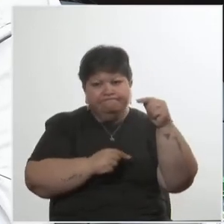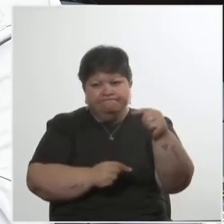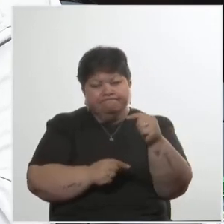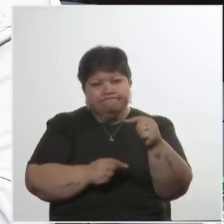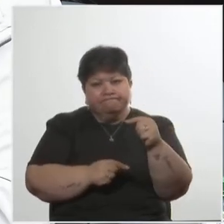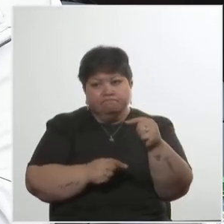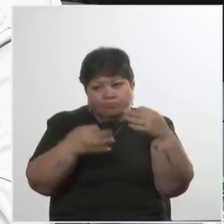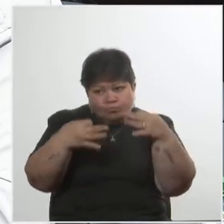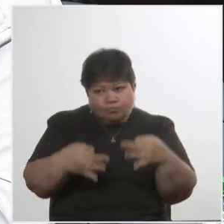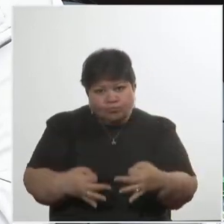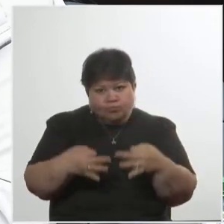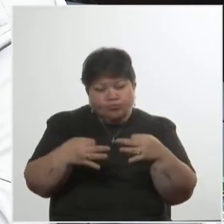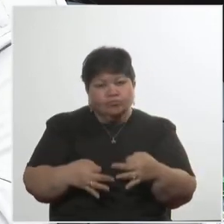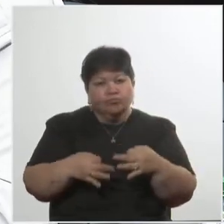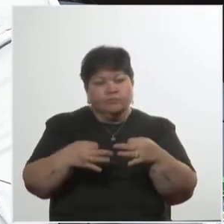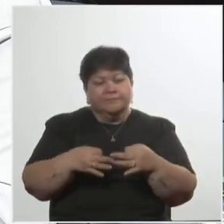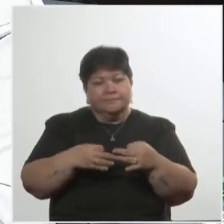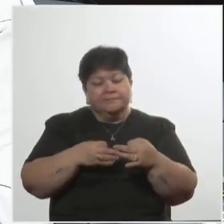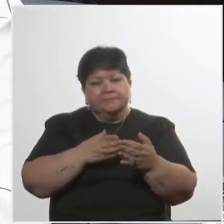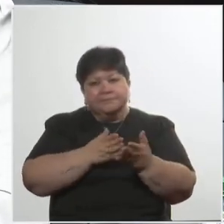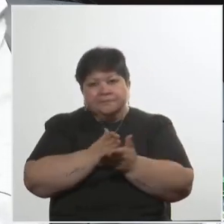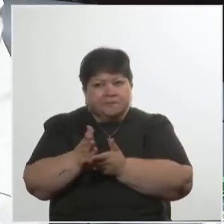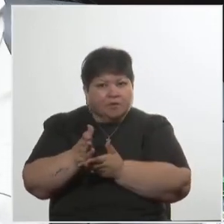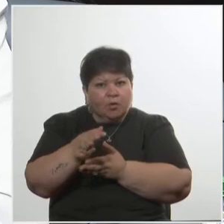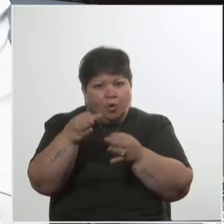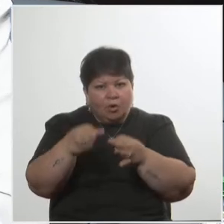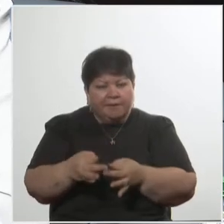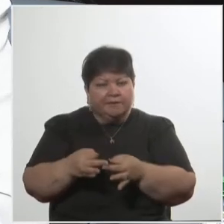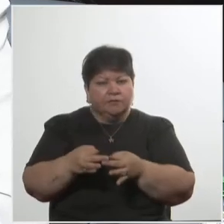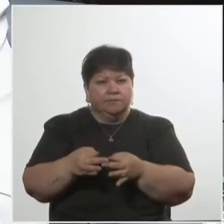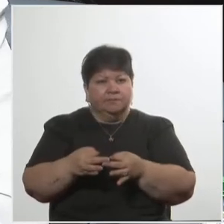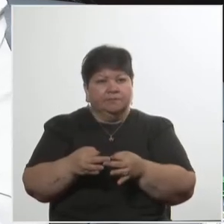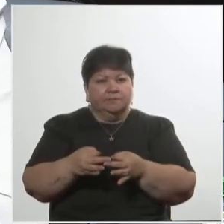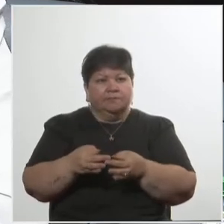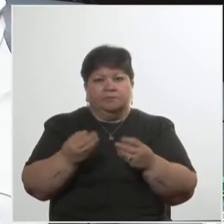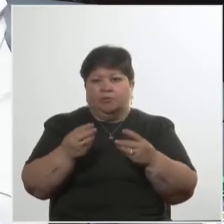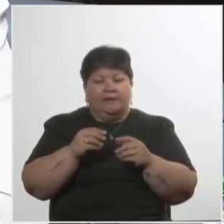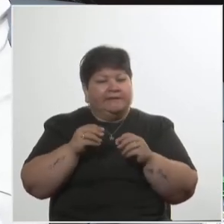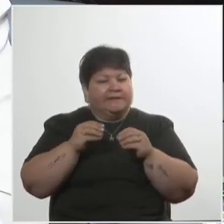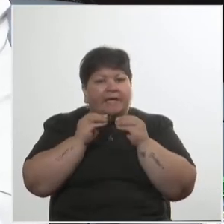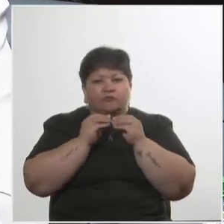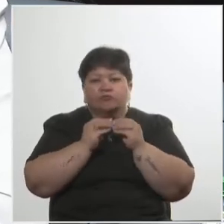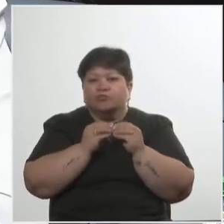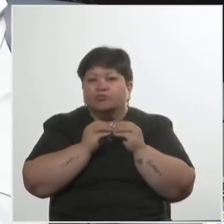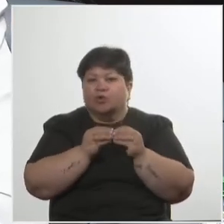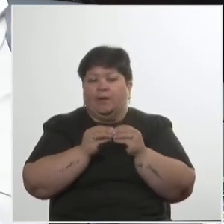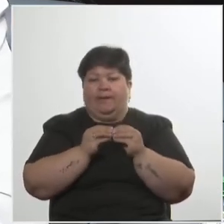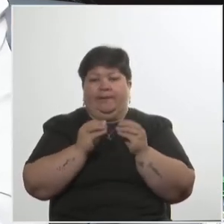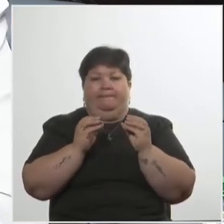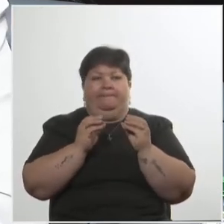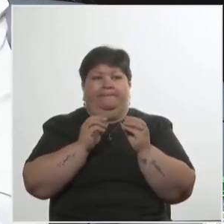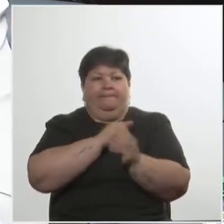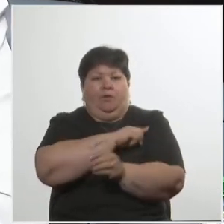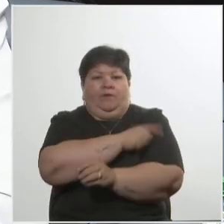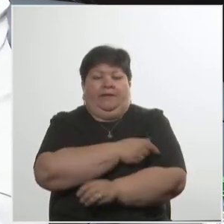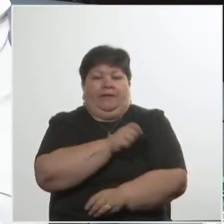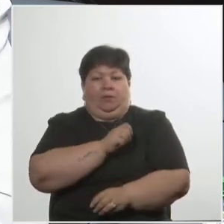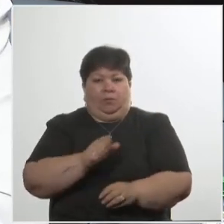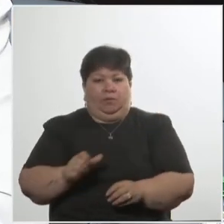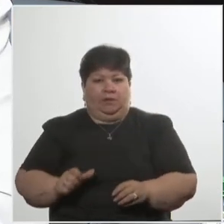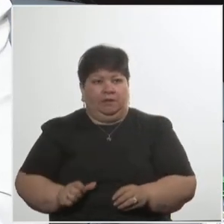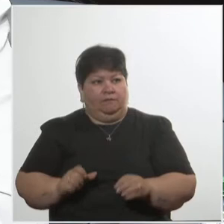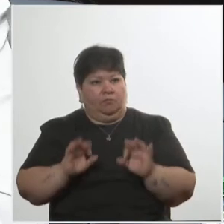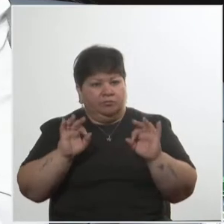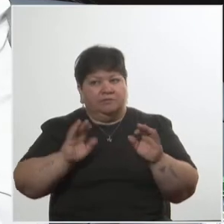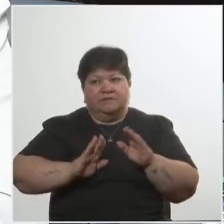correcto el de la minuta porque son temas que son privativos del poder ejecutivo se votó la